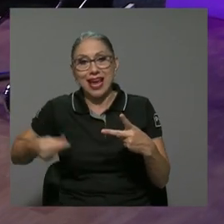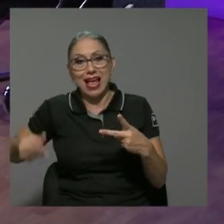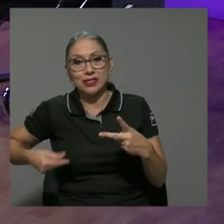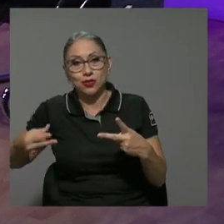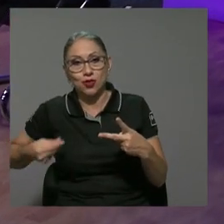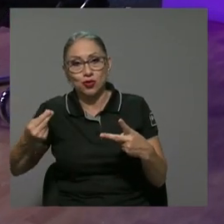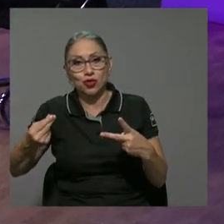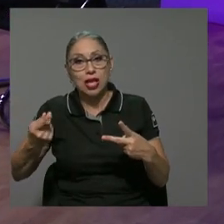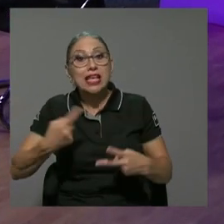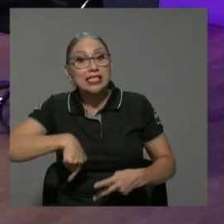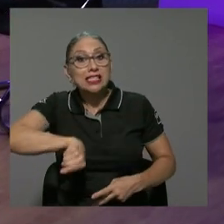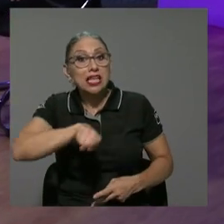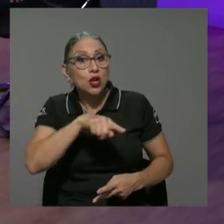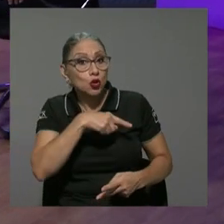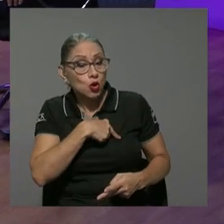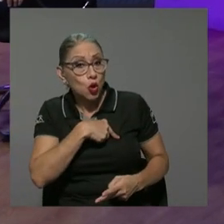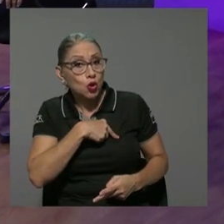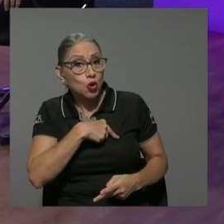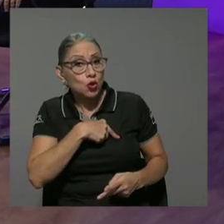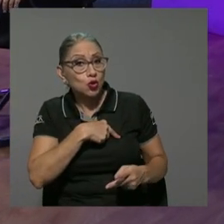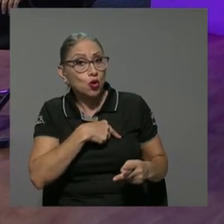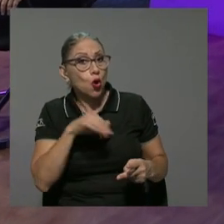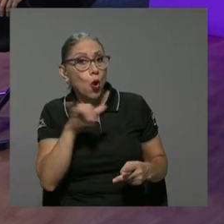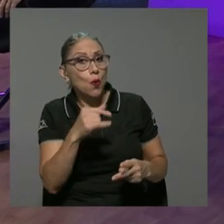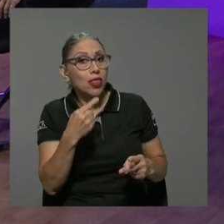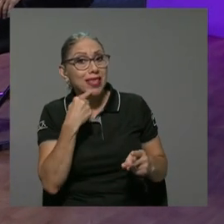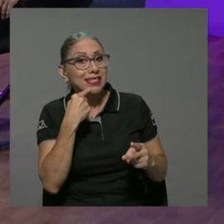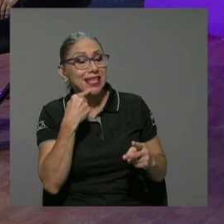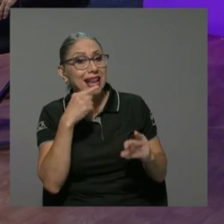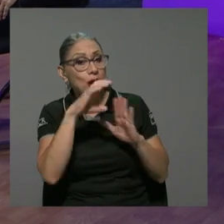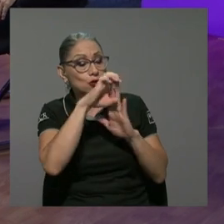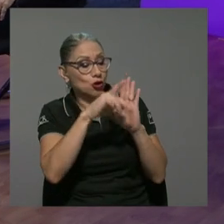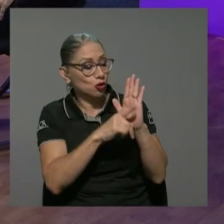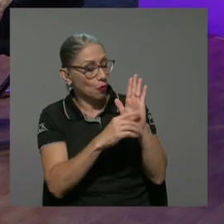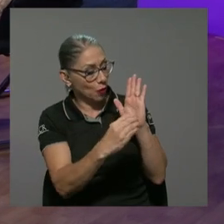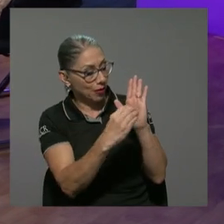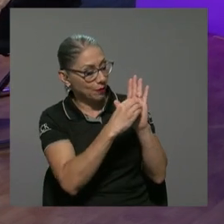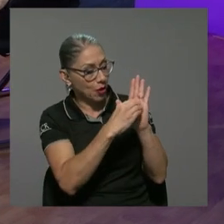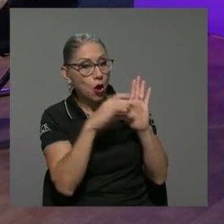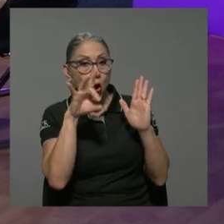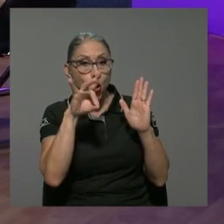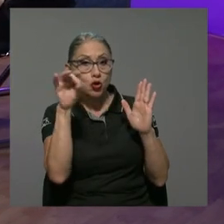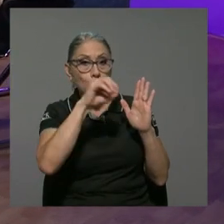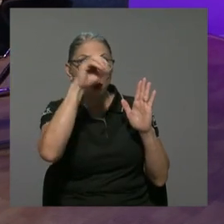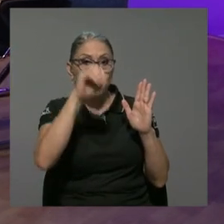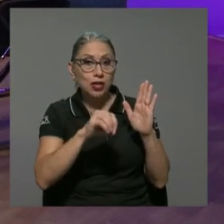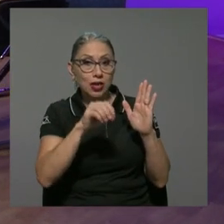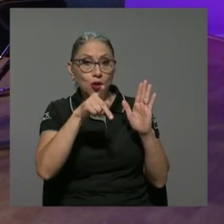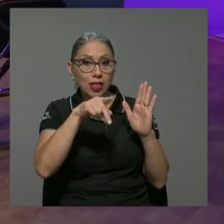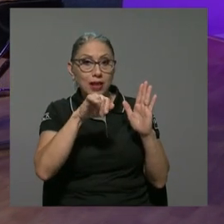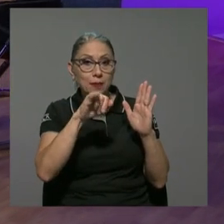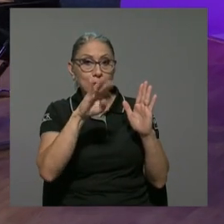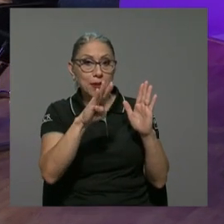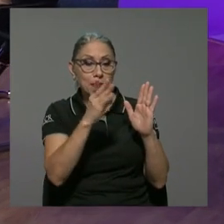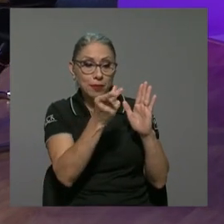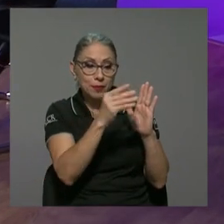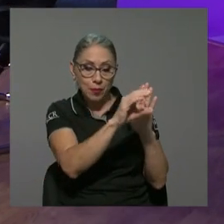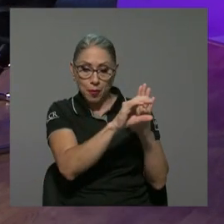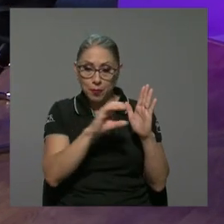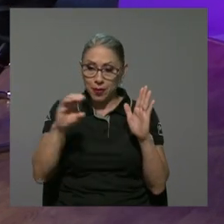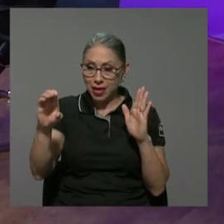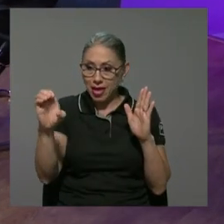deber constitucional, declarar el 8% del PIB, es decir, que el 8% del PIB se gaste en educación, y